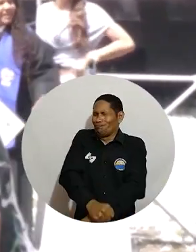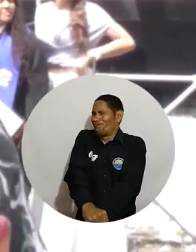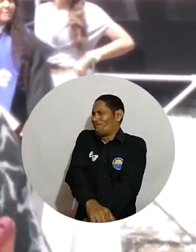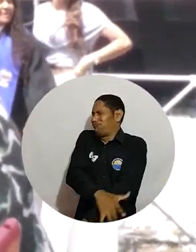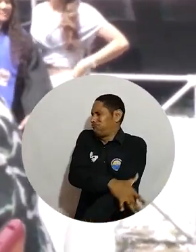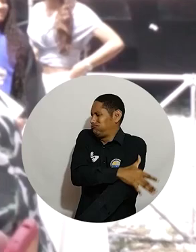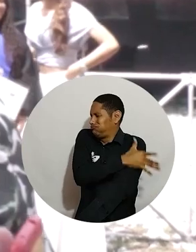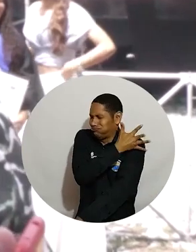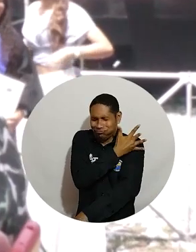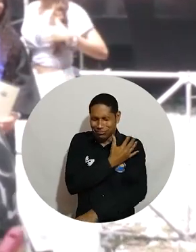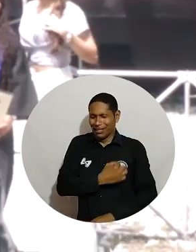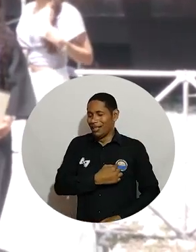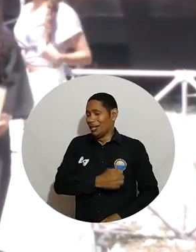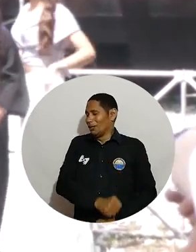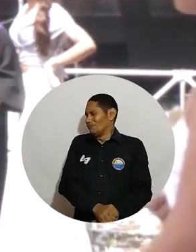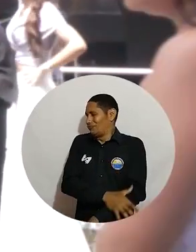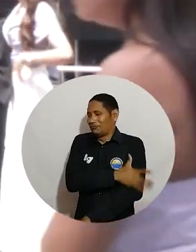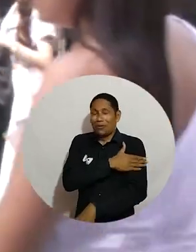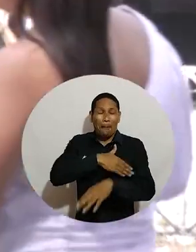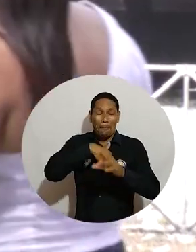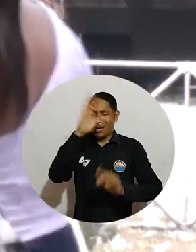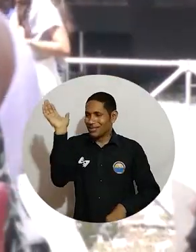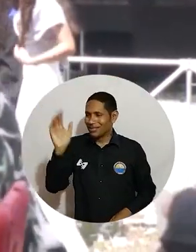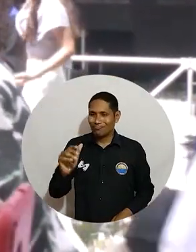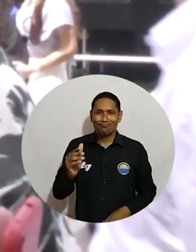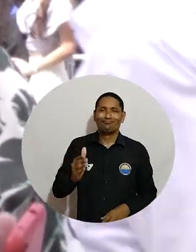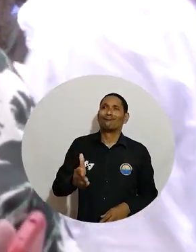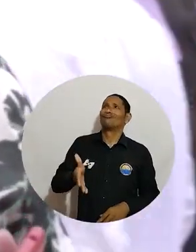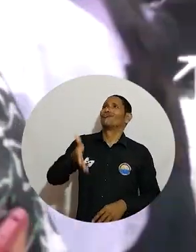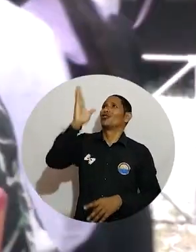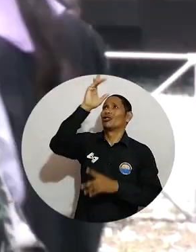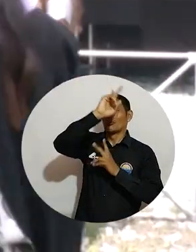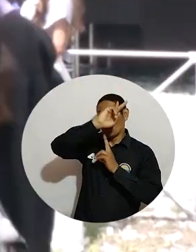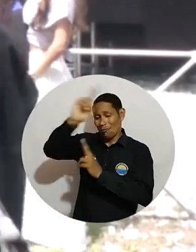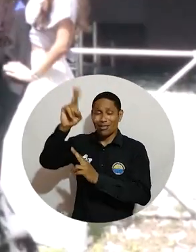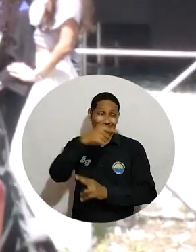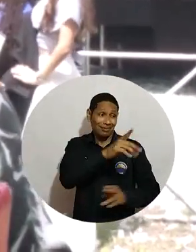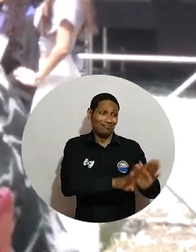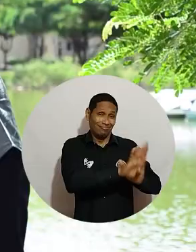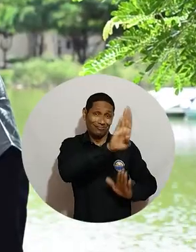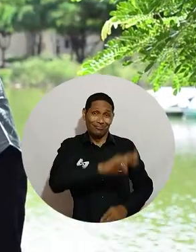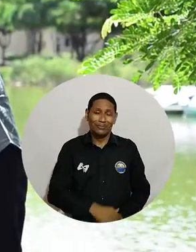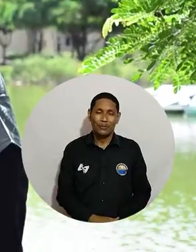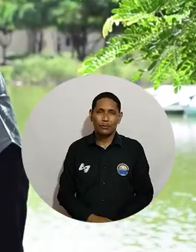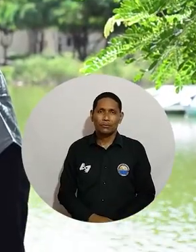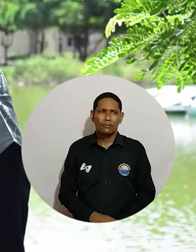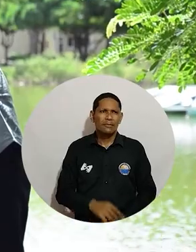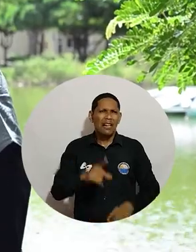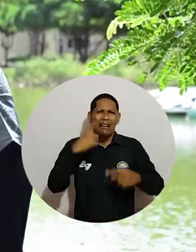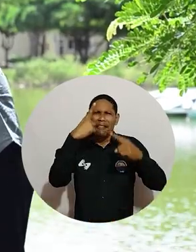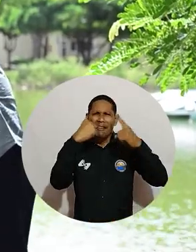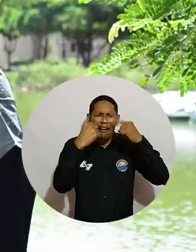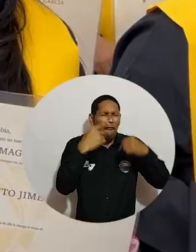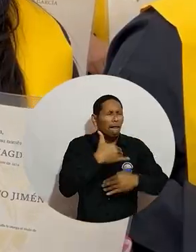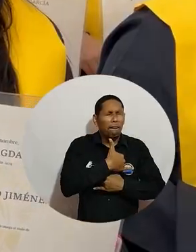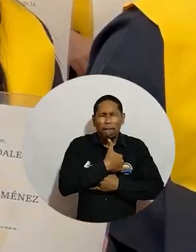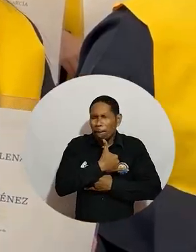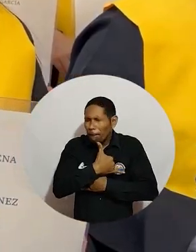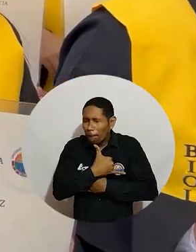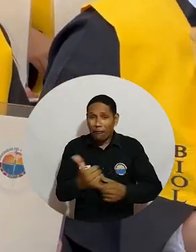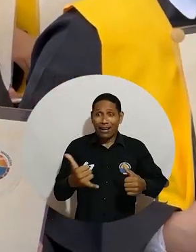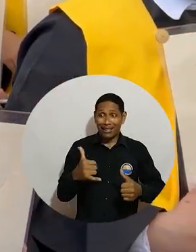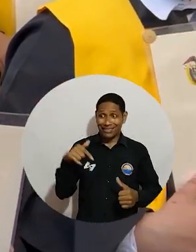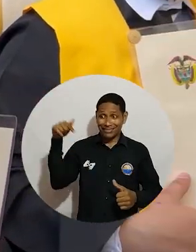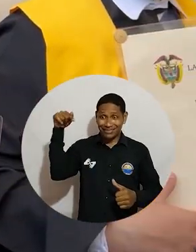esto me ha conmovido el alma. Pero le doy gloria a Dios por ese triunfo de él. Las lágrimas de felicidad fueron